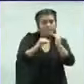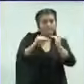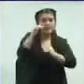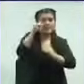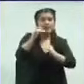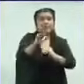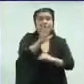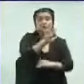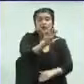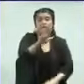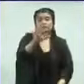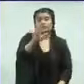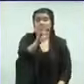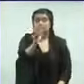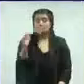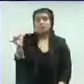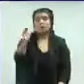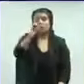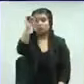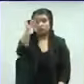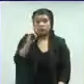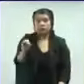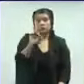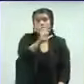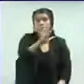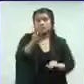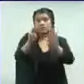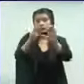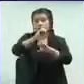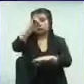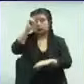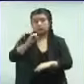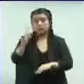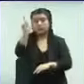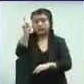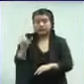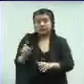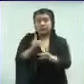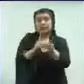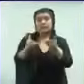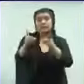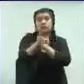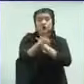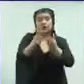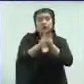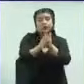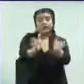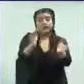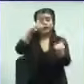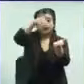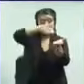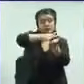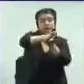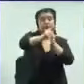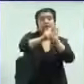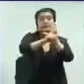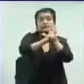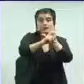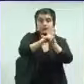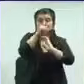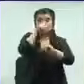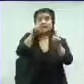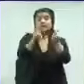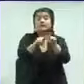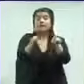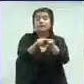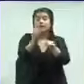al 50 y pico%, 58% en el caso de la Dirección General de Aeronáutica Civil y en el